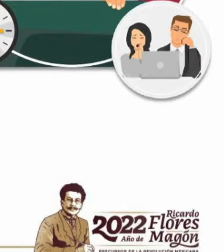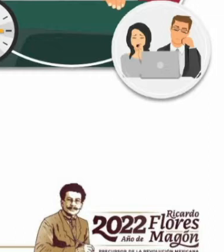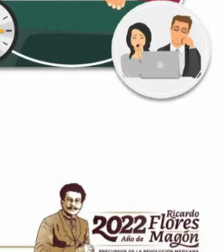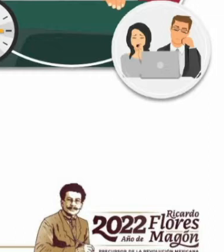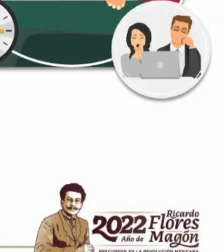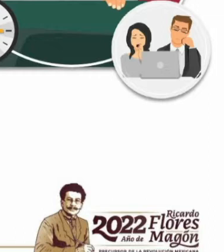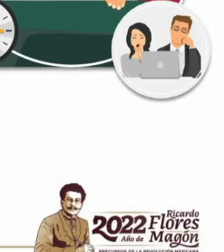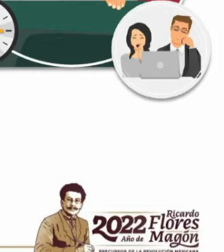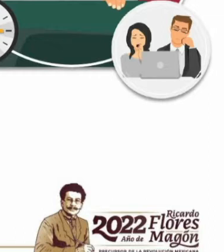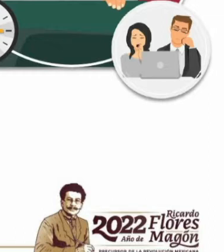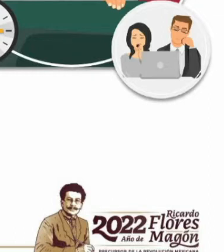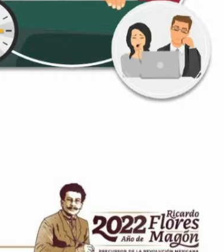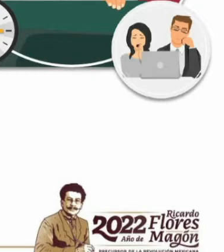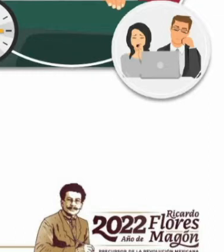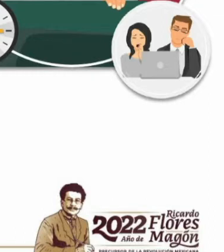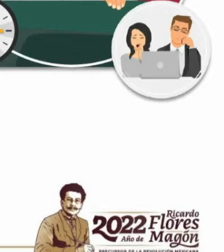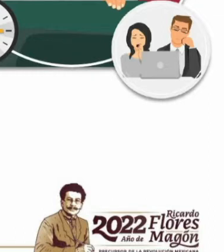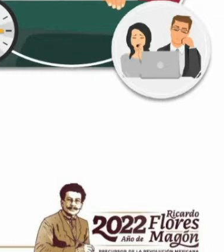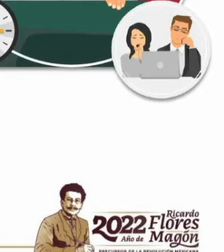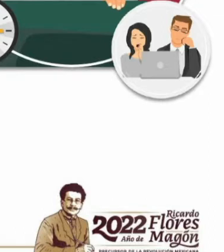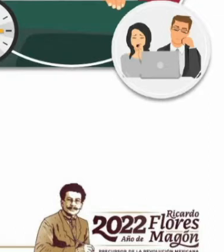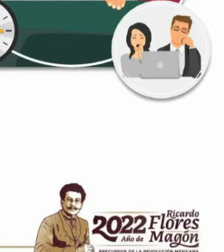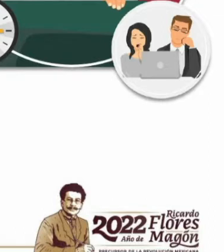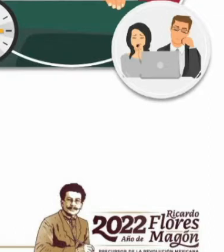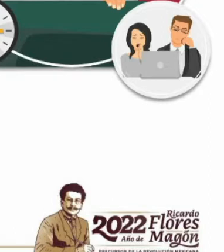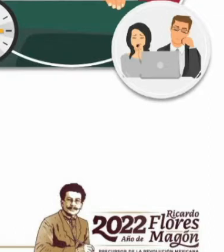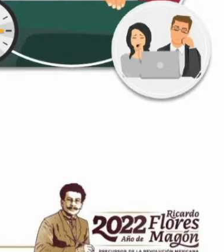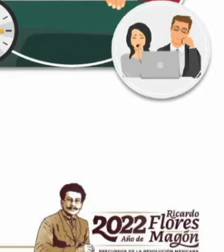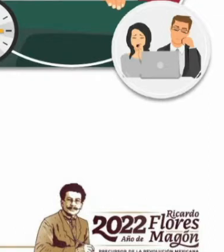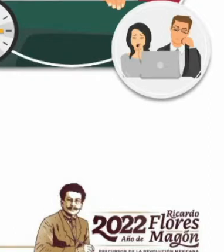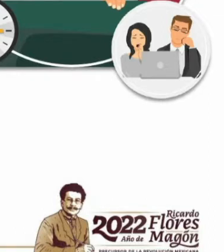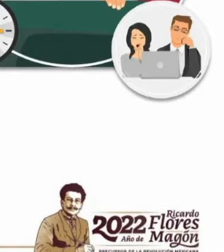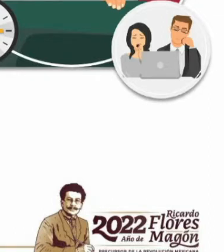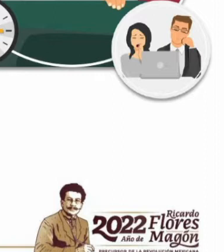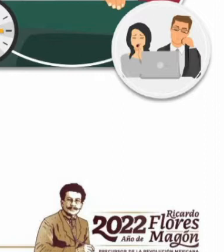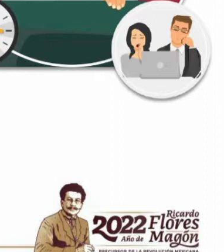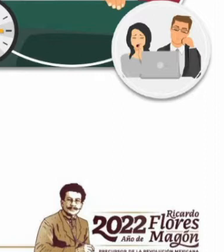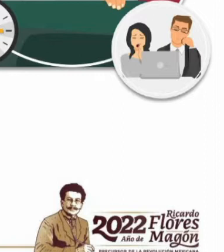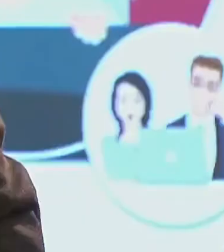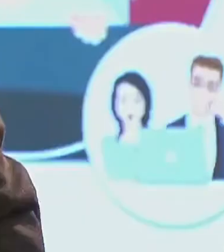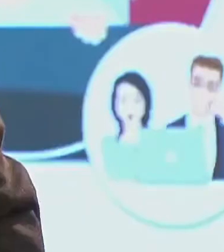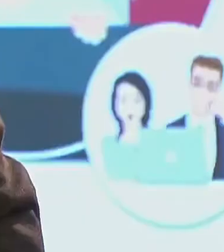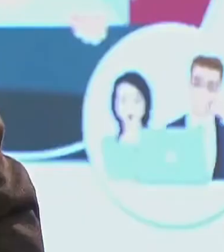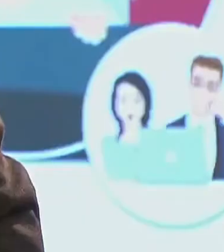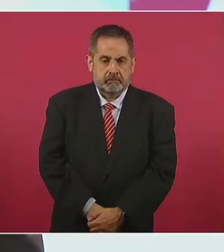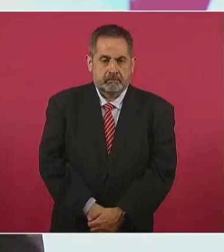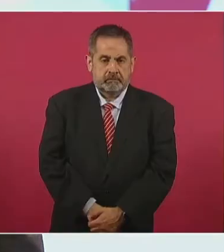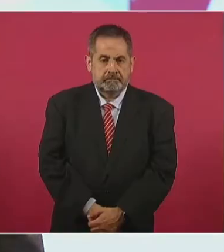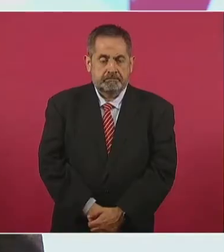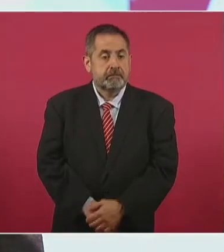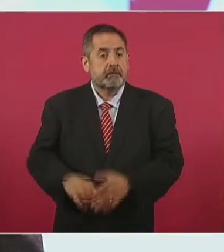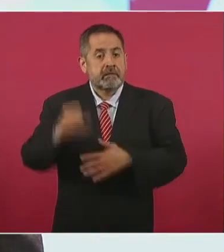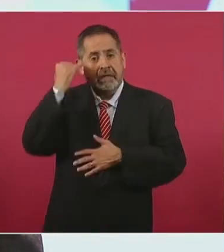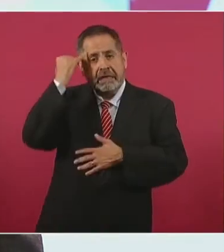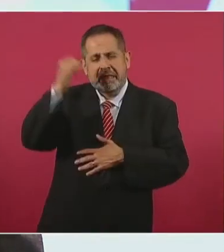noche. En lo psicoemocional, además, la depresión, las ideas suicidas se aumentan en